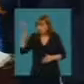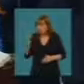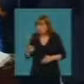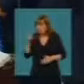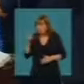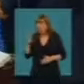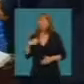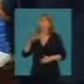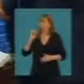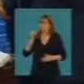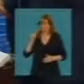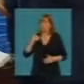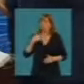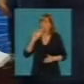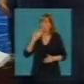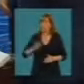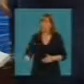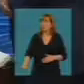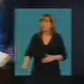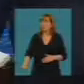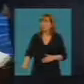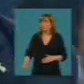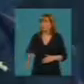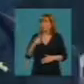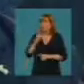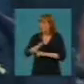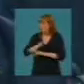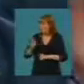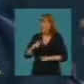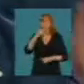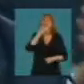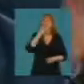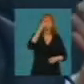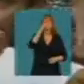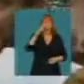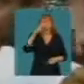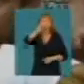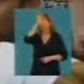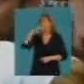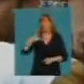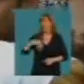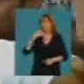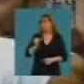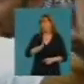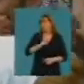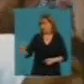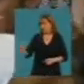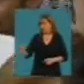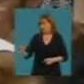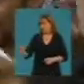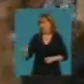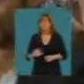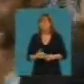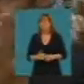Sí, juro. Si así no lo hiciereis, Dios y la Nación os lo demanden.